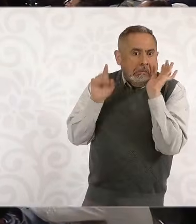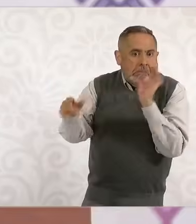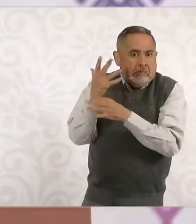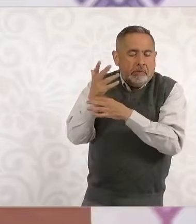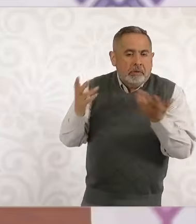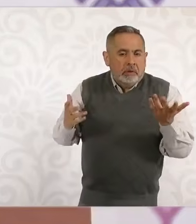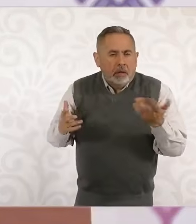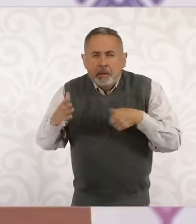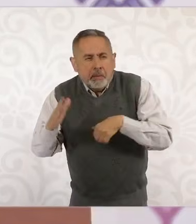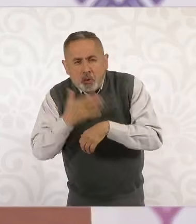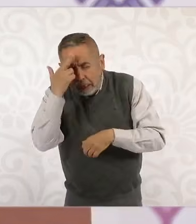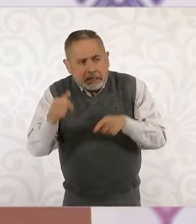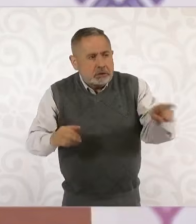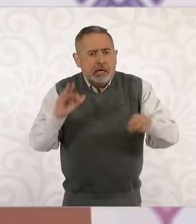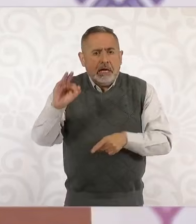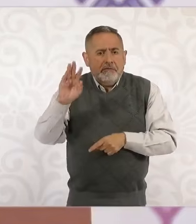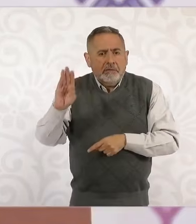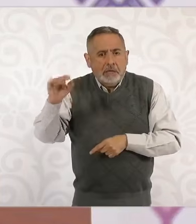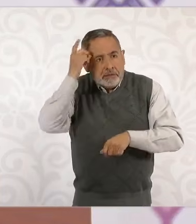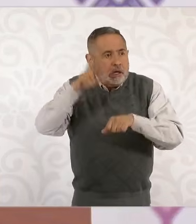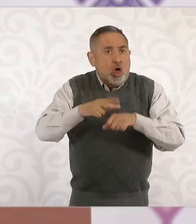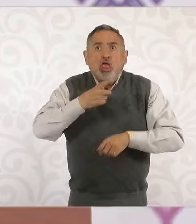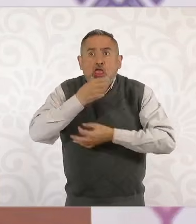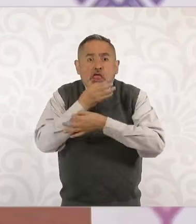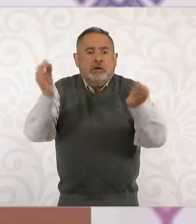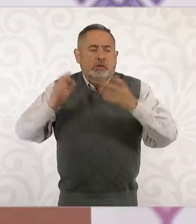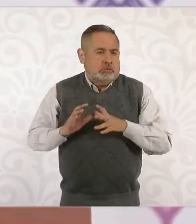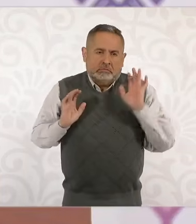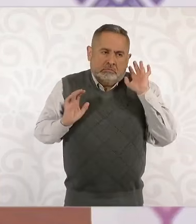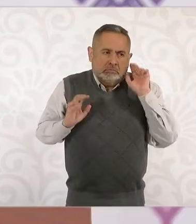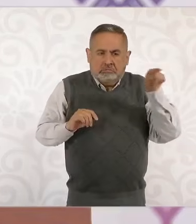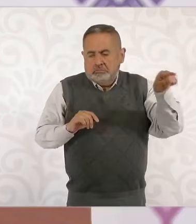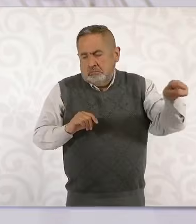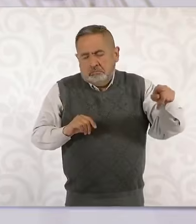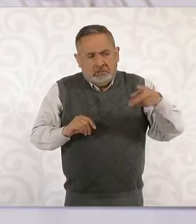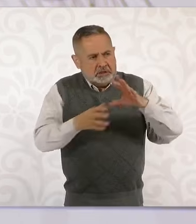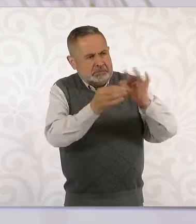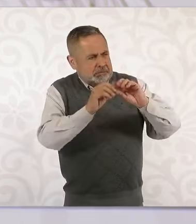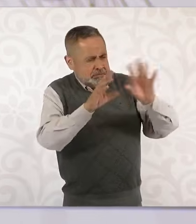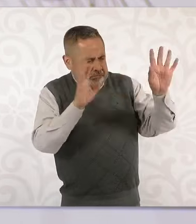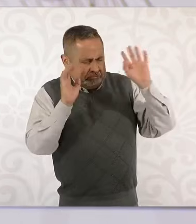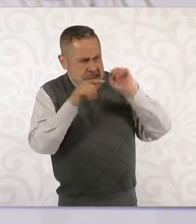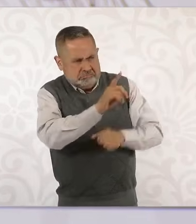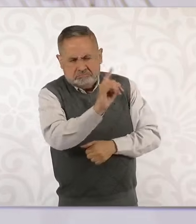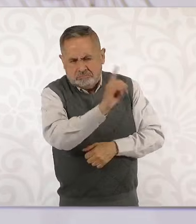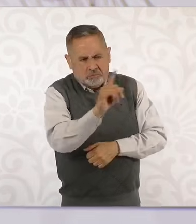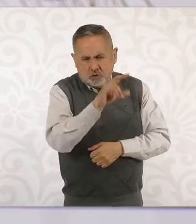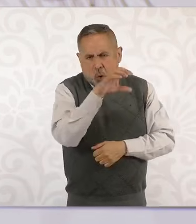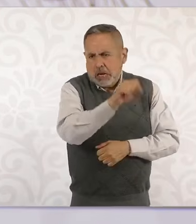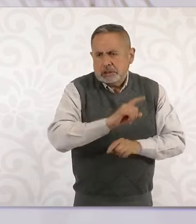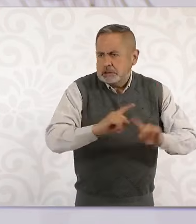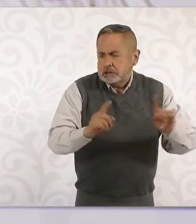razón por la que lo haya dicho el director del FBI? Pues le corresponde a él establecerlo. Lo que